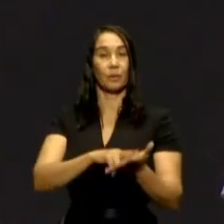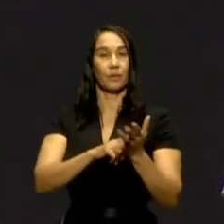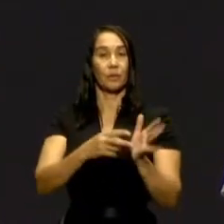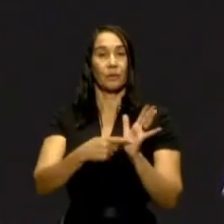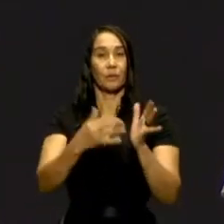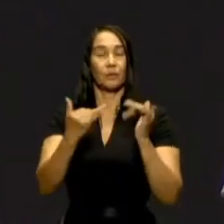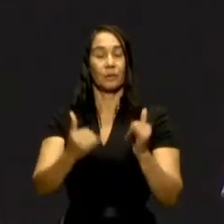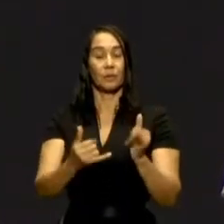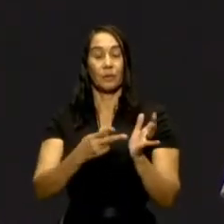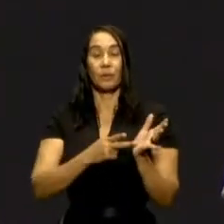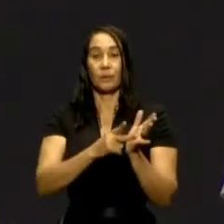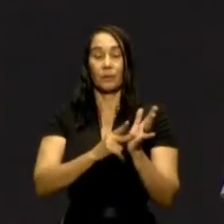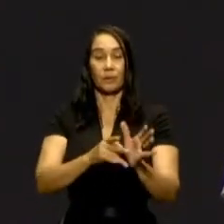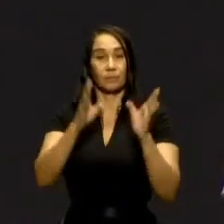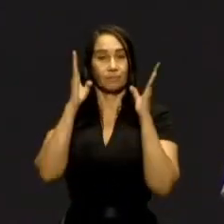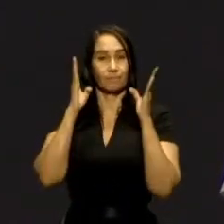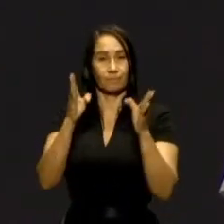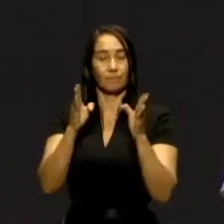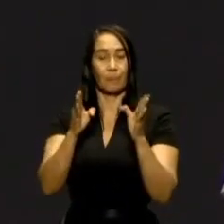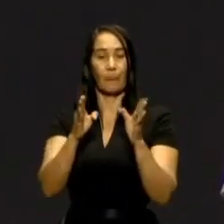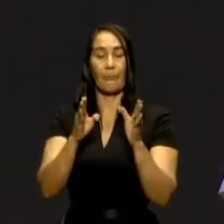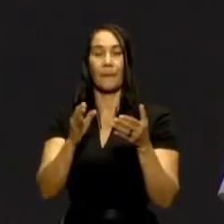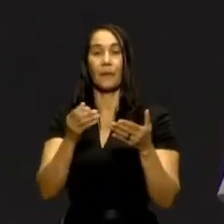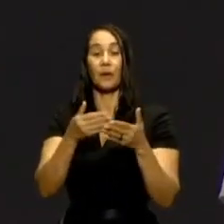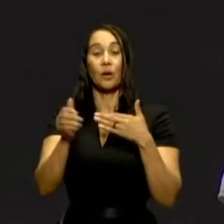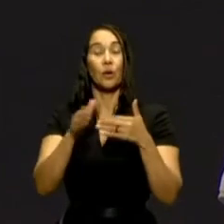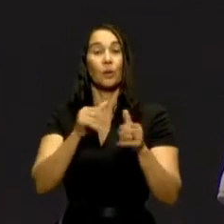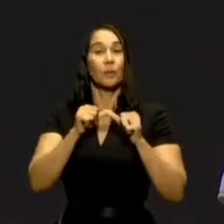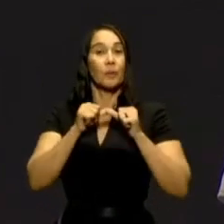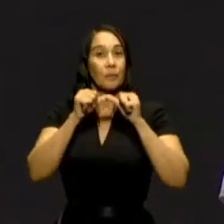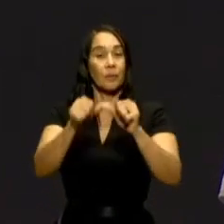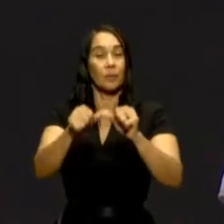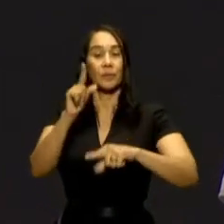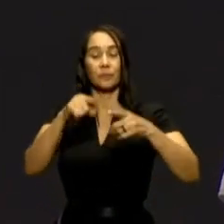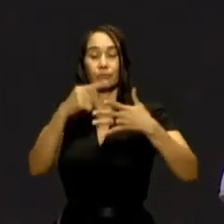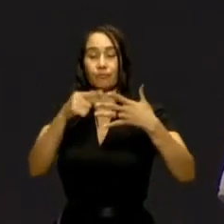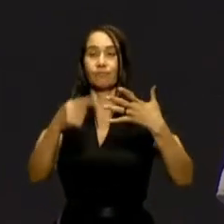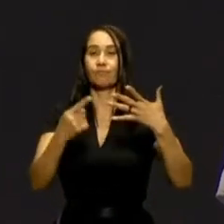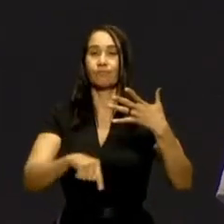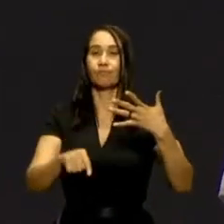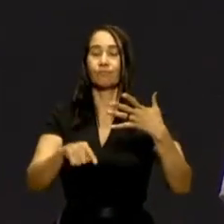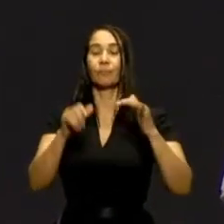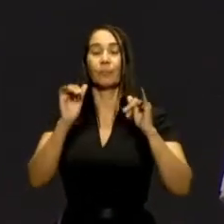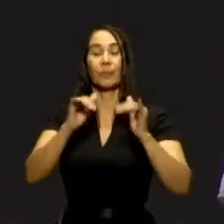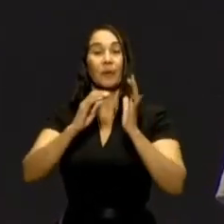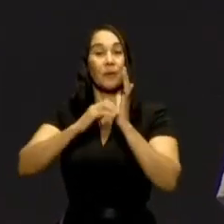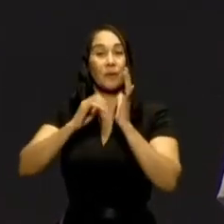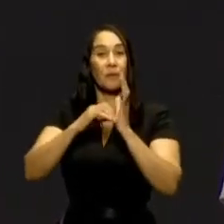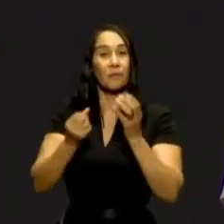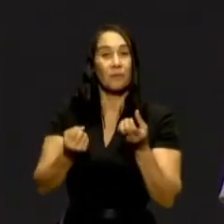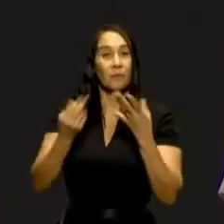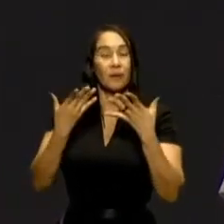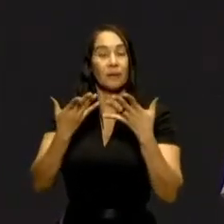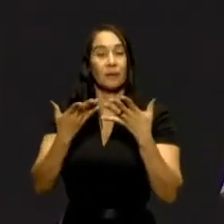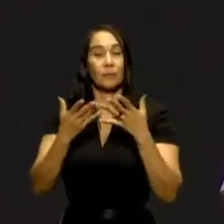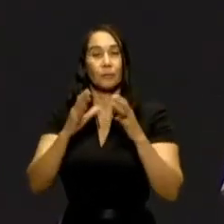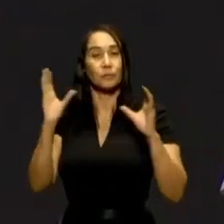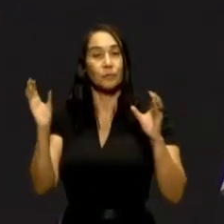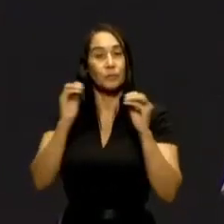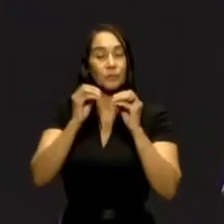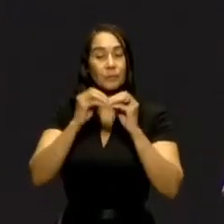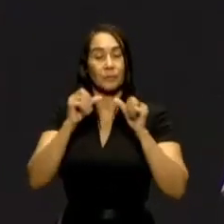que debemos enfrentar. Aunque hemos avanzado en algunos aspectos, aún hay mucho por hacer